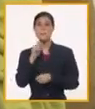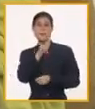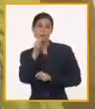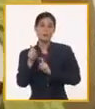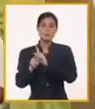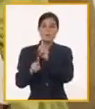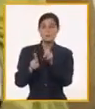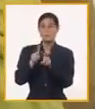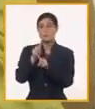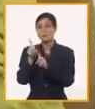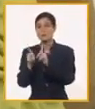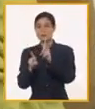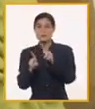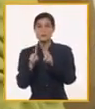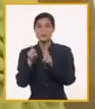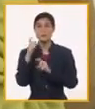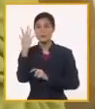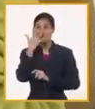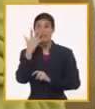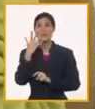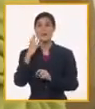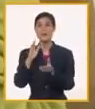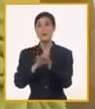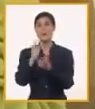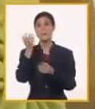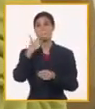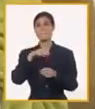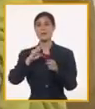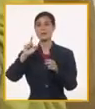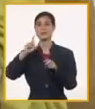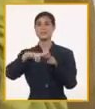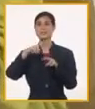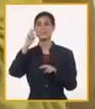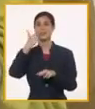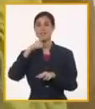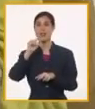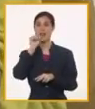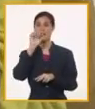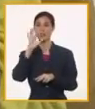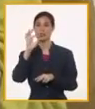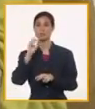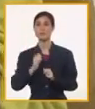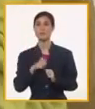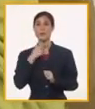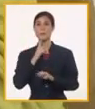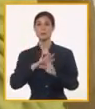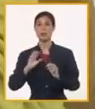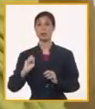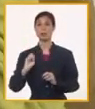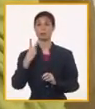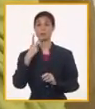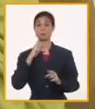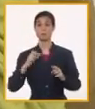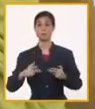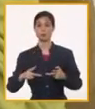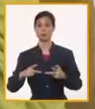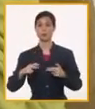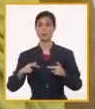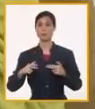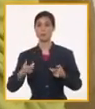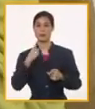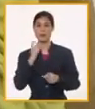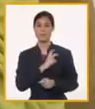Machado Ventura, el comandante del ejército rebelde, quien es además 2 veces héroe, y por eso decíamos en